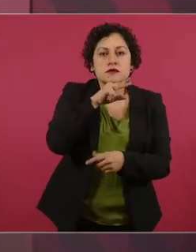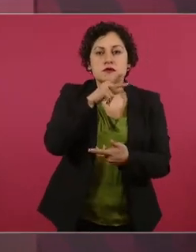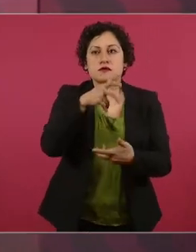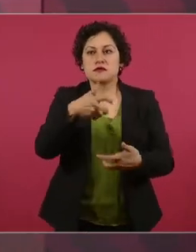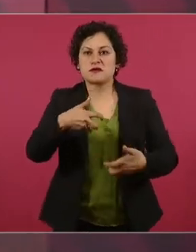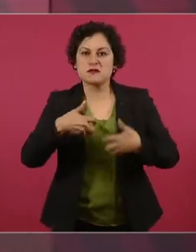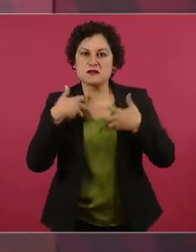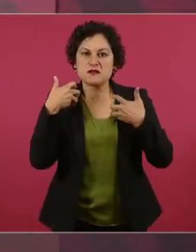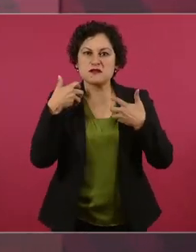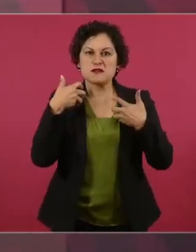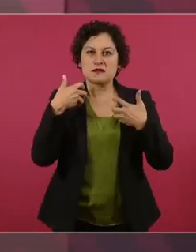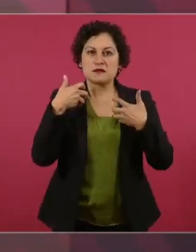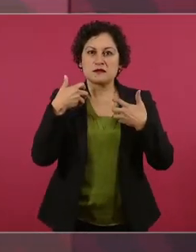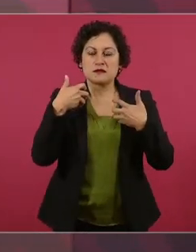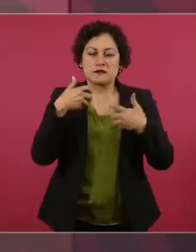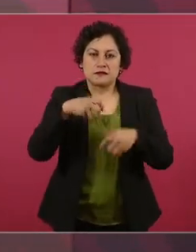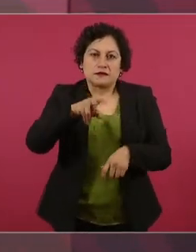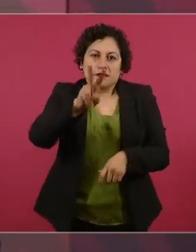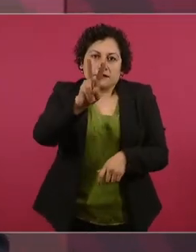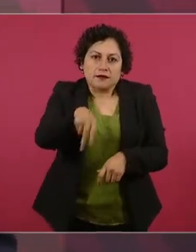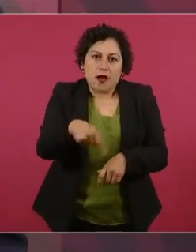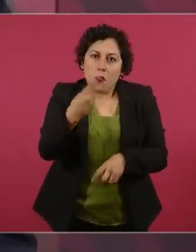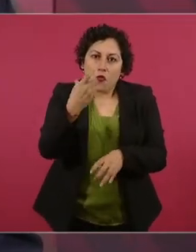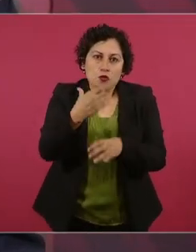ni pensaba